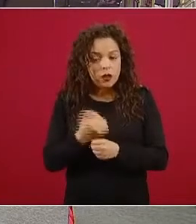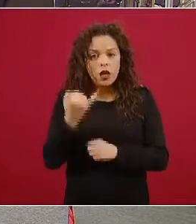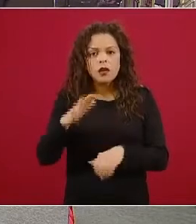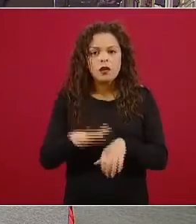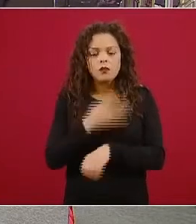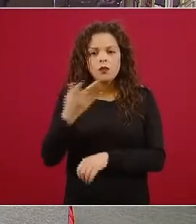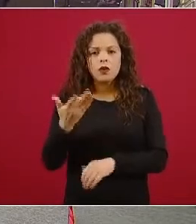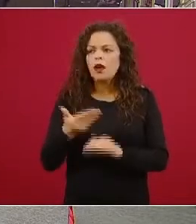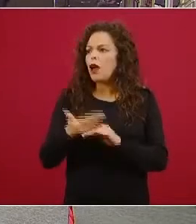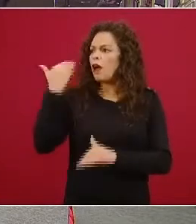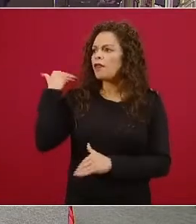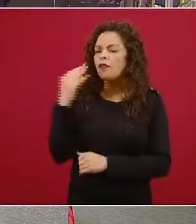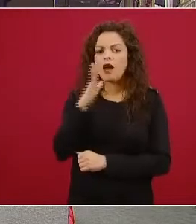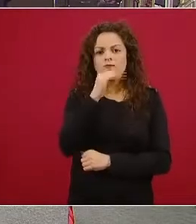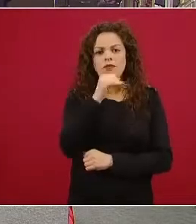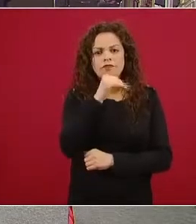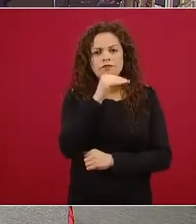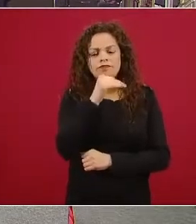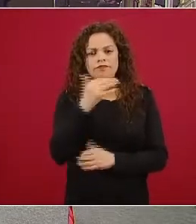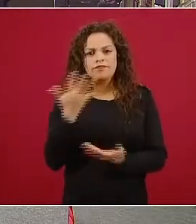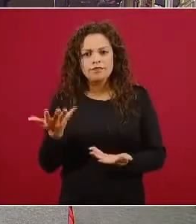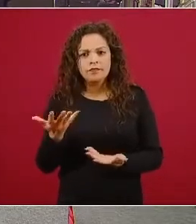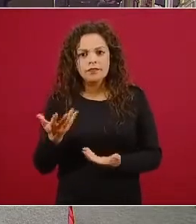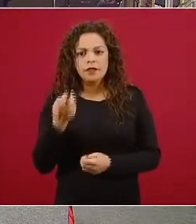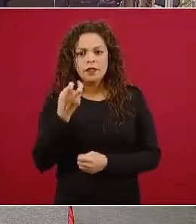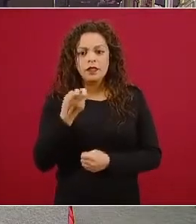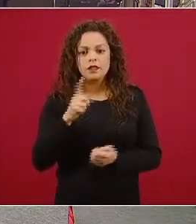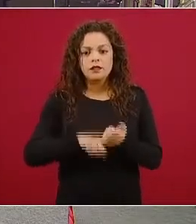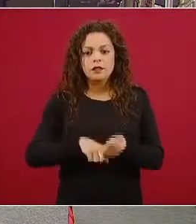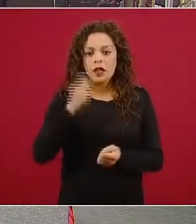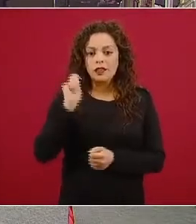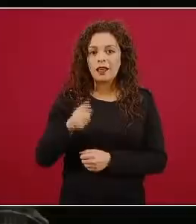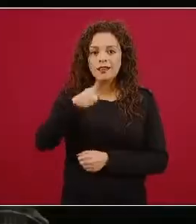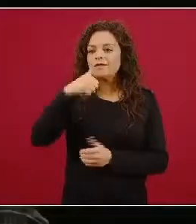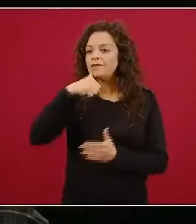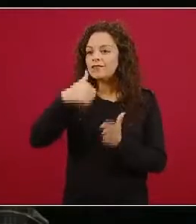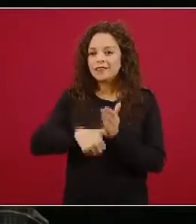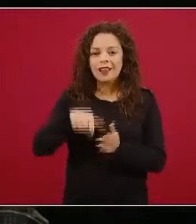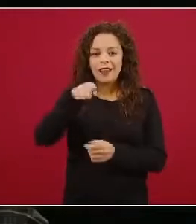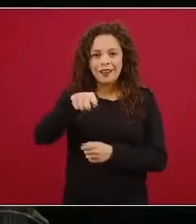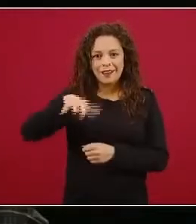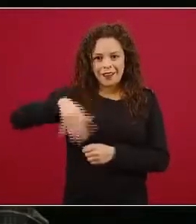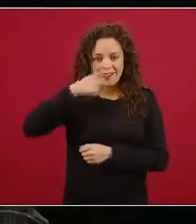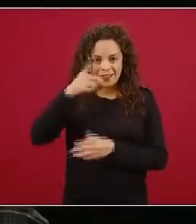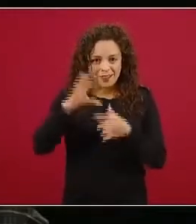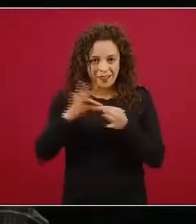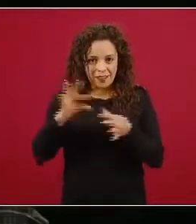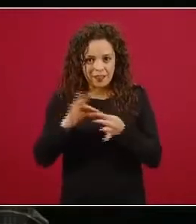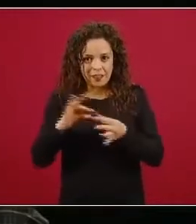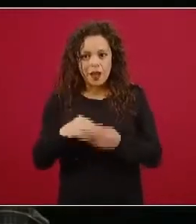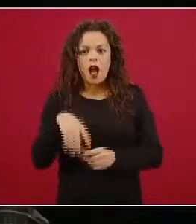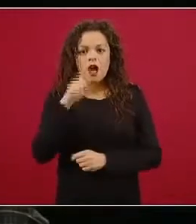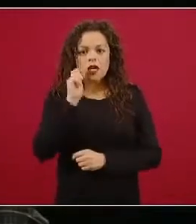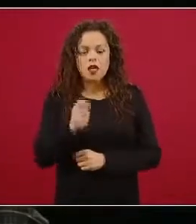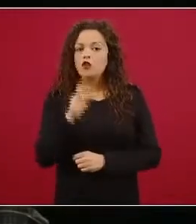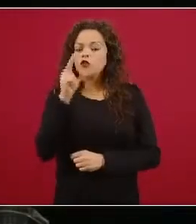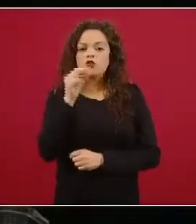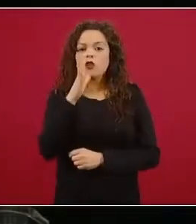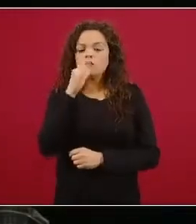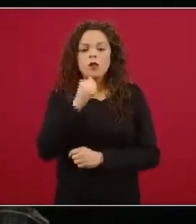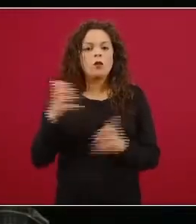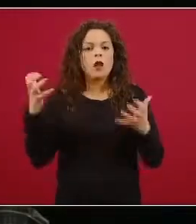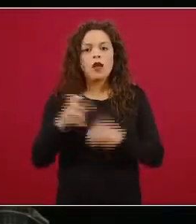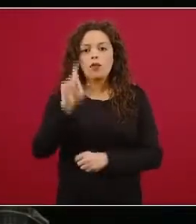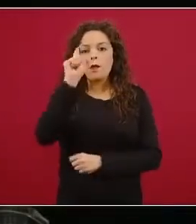se pudo y por qué esta crítica, esta carta de la que usted hablaba? ¿Cuál es el argumento de que no es posible formar